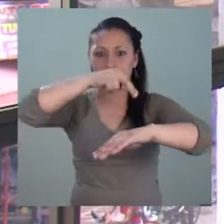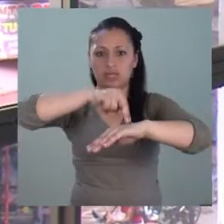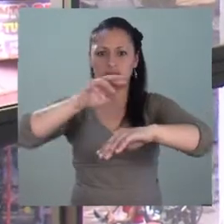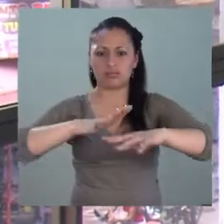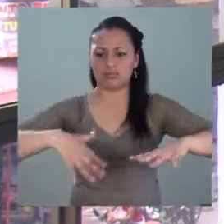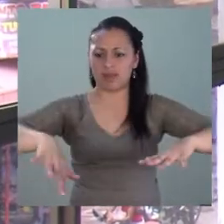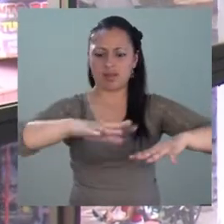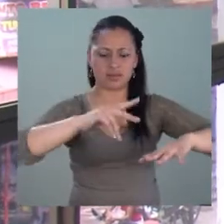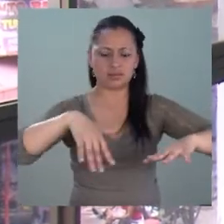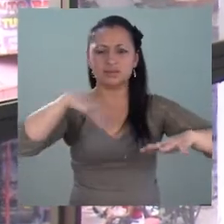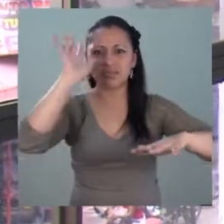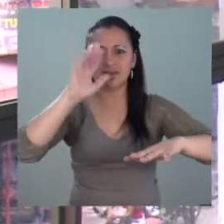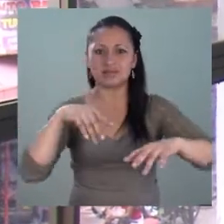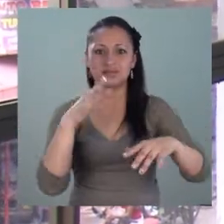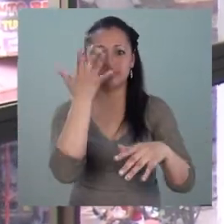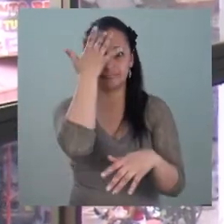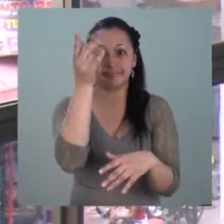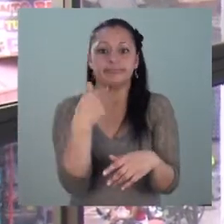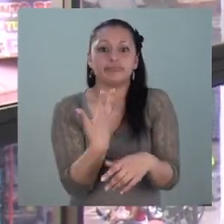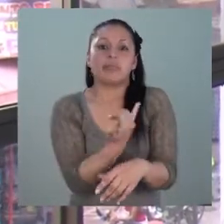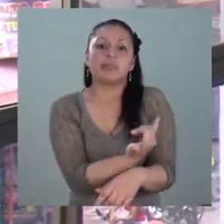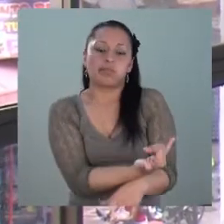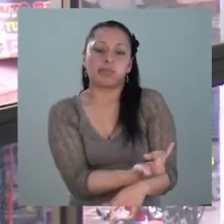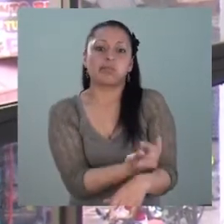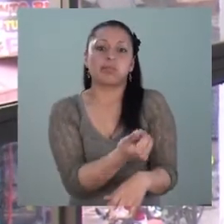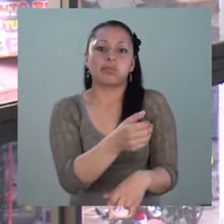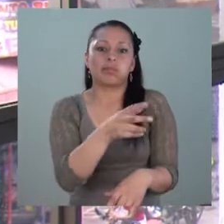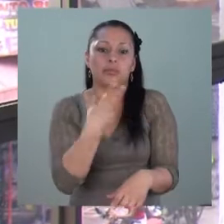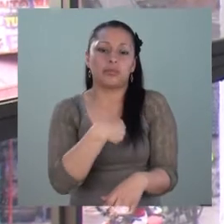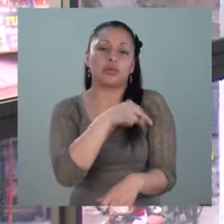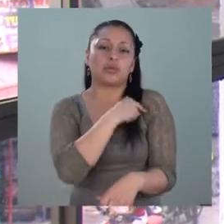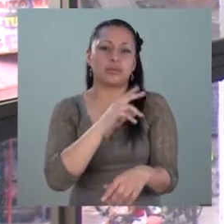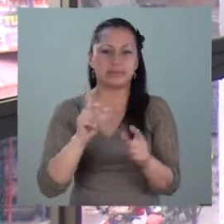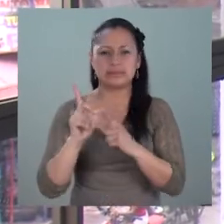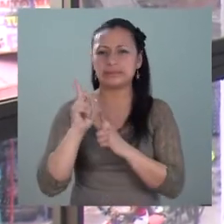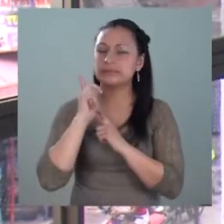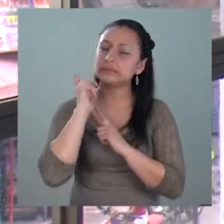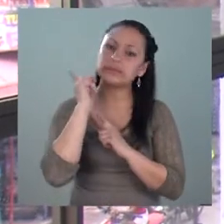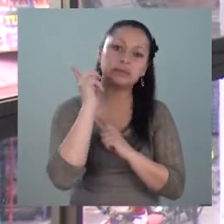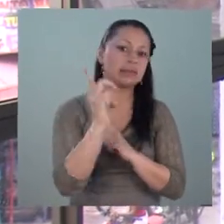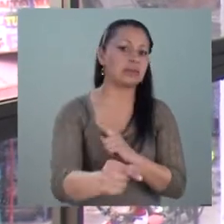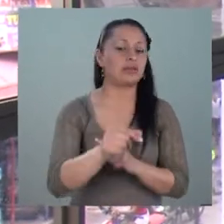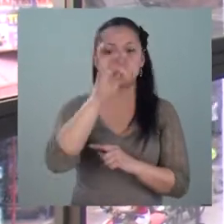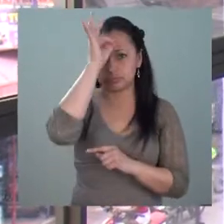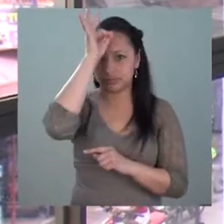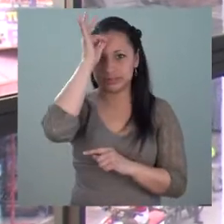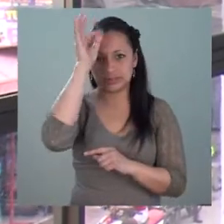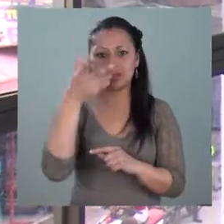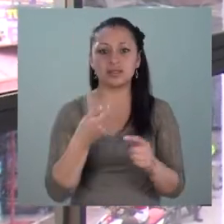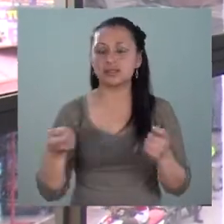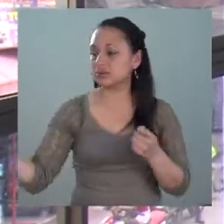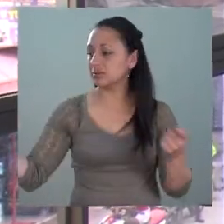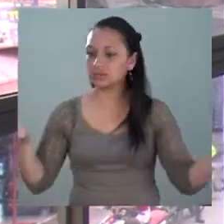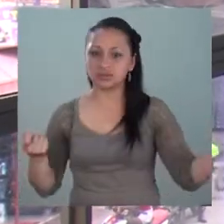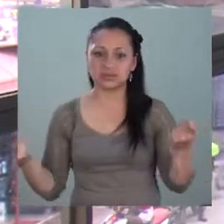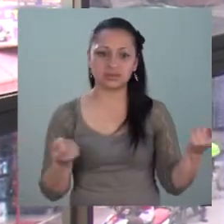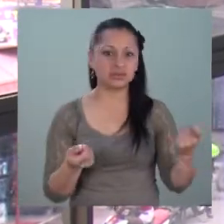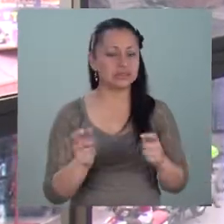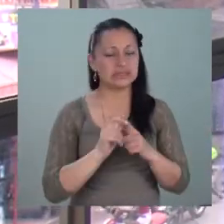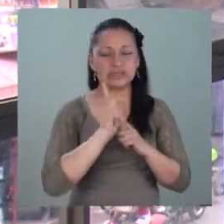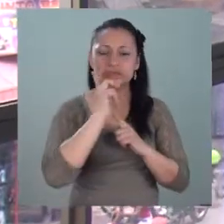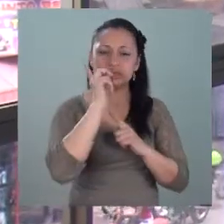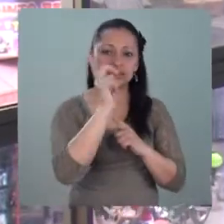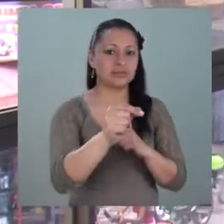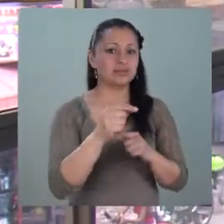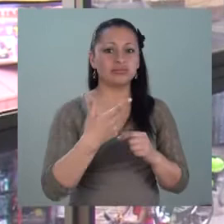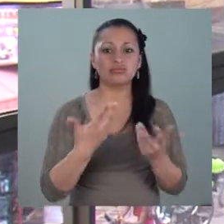de Nariño, con una salvedad además, que nuestra lejanía de los hospitales que son nuestros pares. O